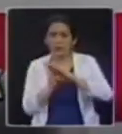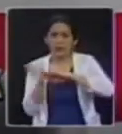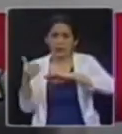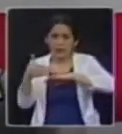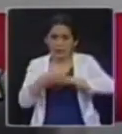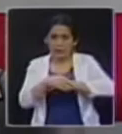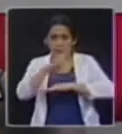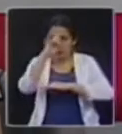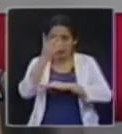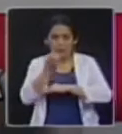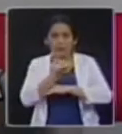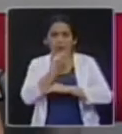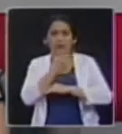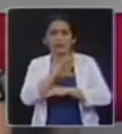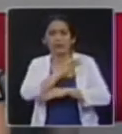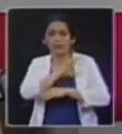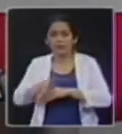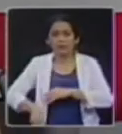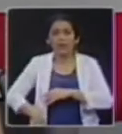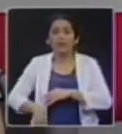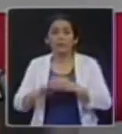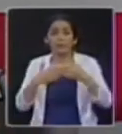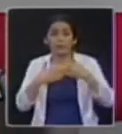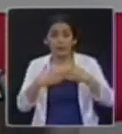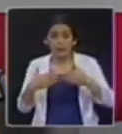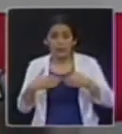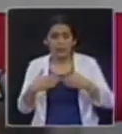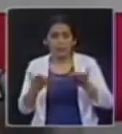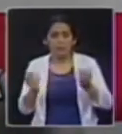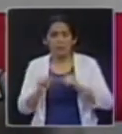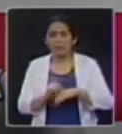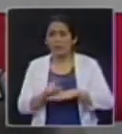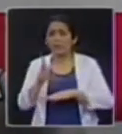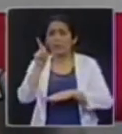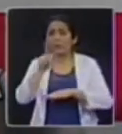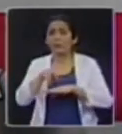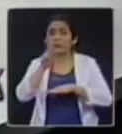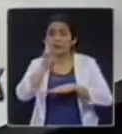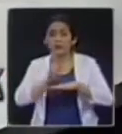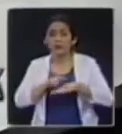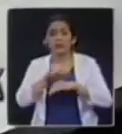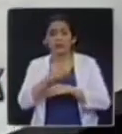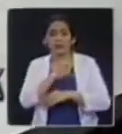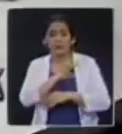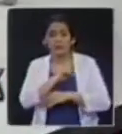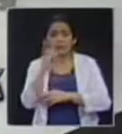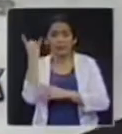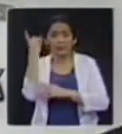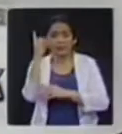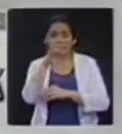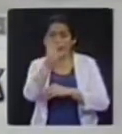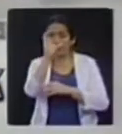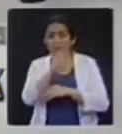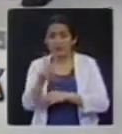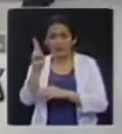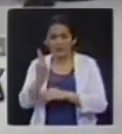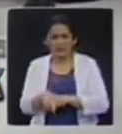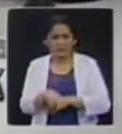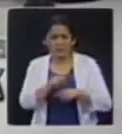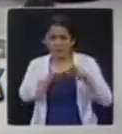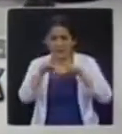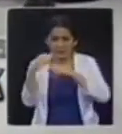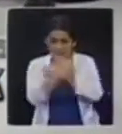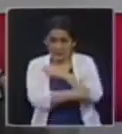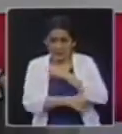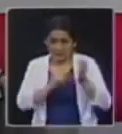en República Dominicana, en El Salvador, están en Panamá, en Puerto Rico, también están en Chile, en Bolivia, Costa Rica. Y quiero saber, primero,